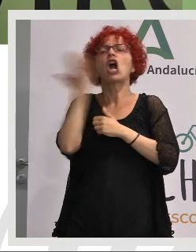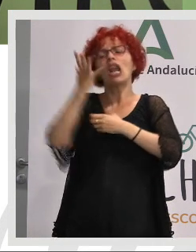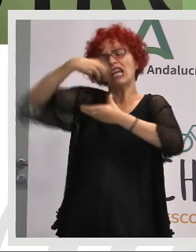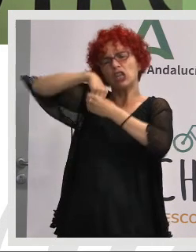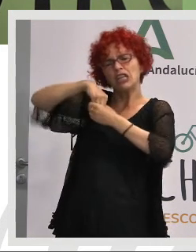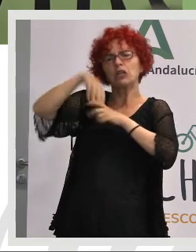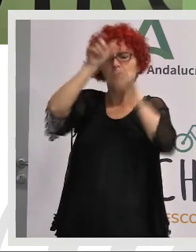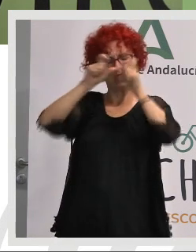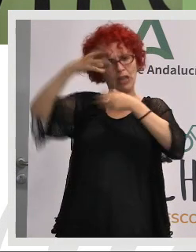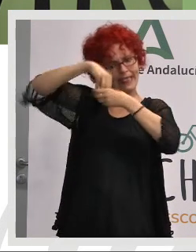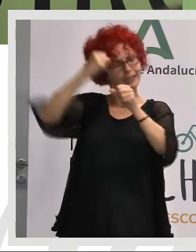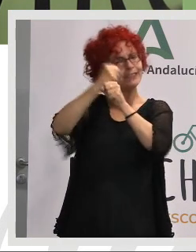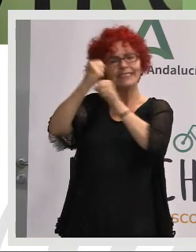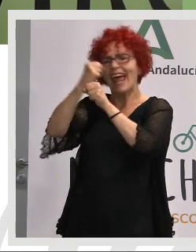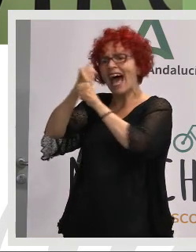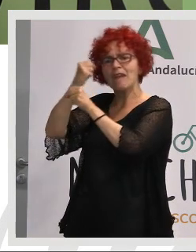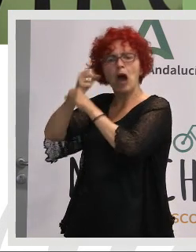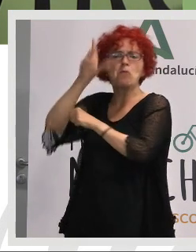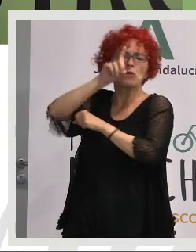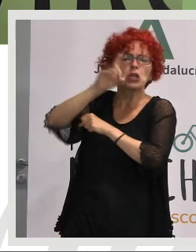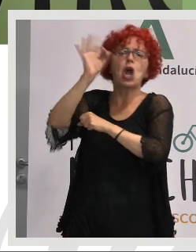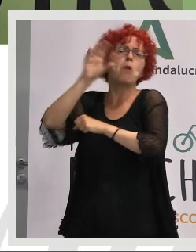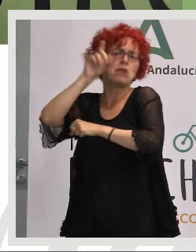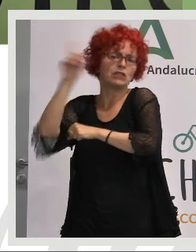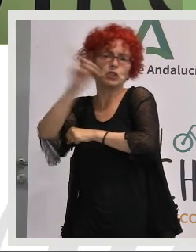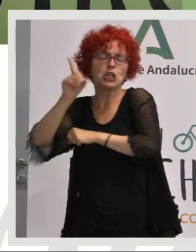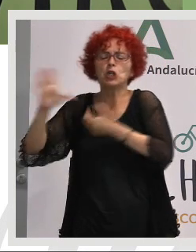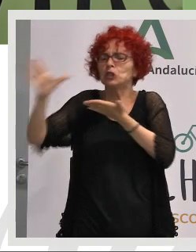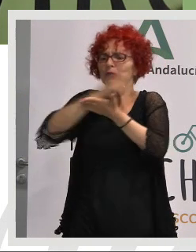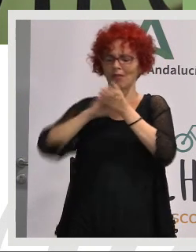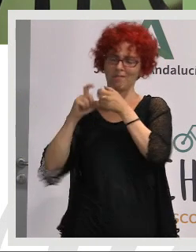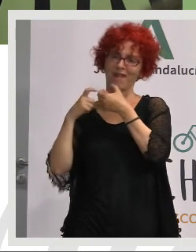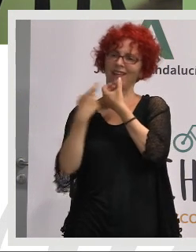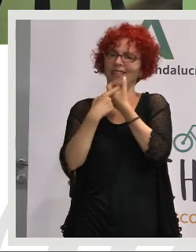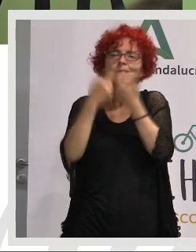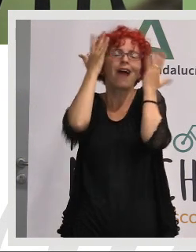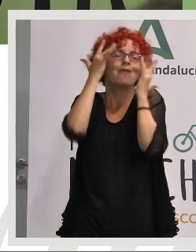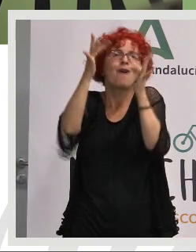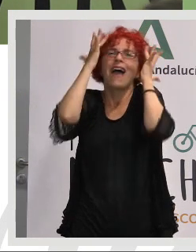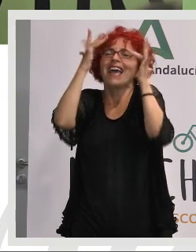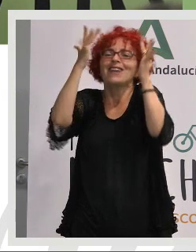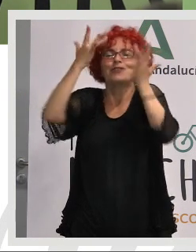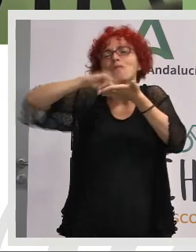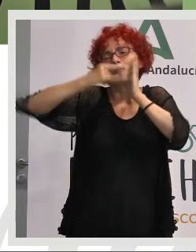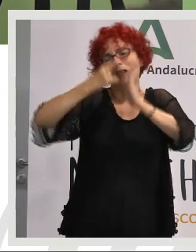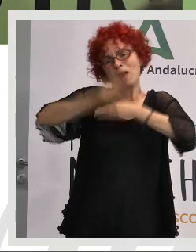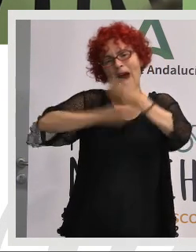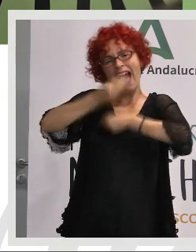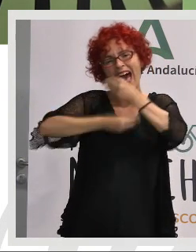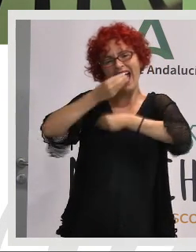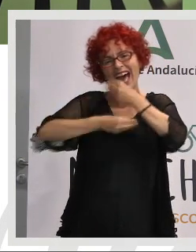no docente, que ha participado con gran ilusión en todo este proyecto. Y gracias